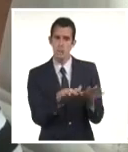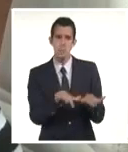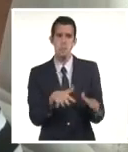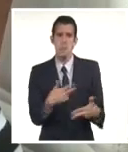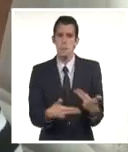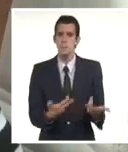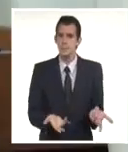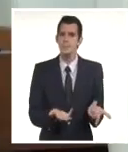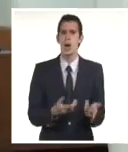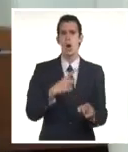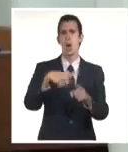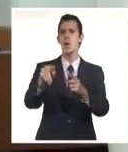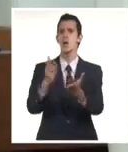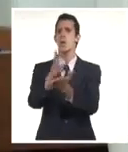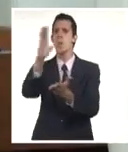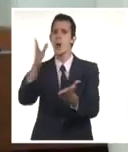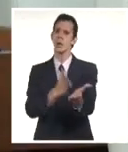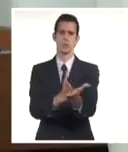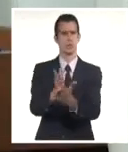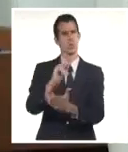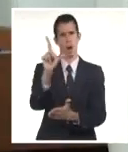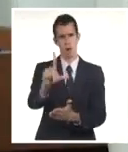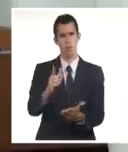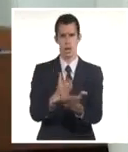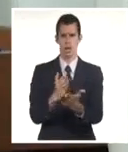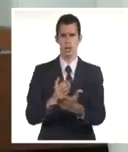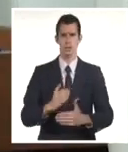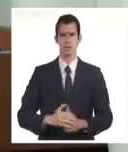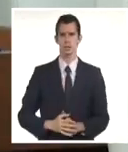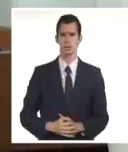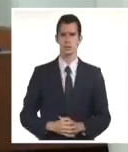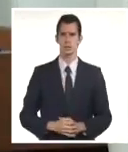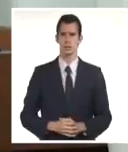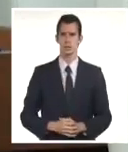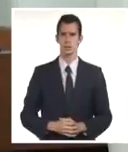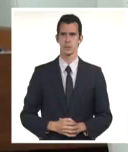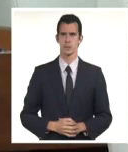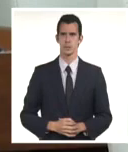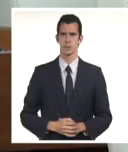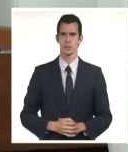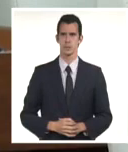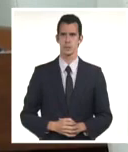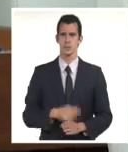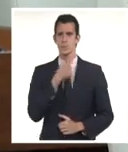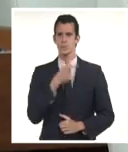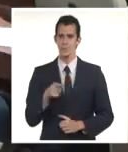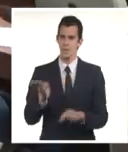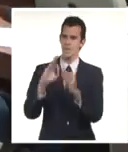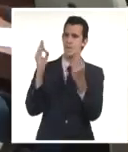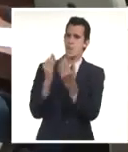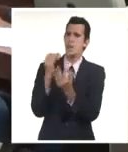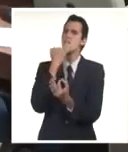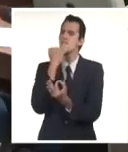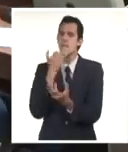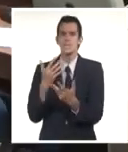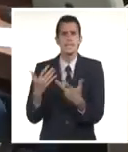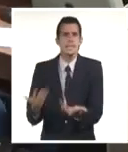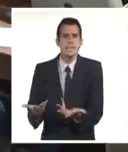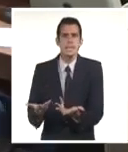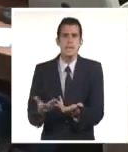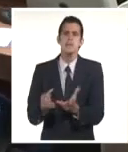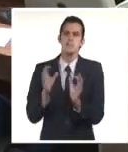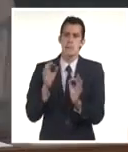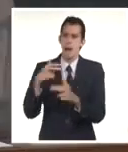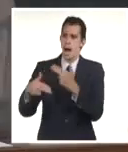cercanos. En la reunión se presentaron los planes para atender a las familias afectadas, iniciar la reparación de sus viviendas y del propio